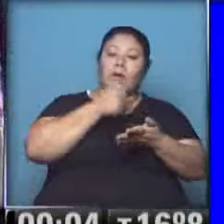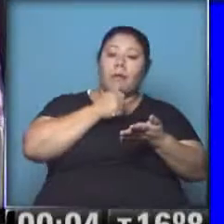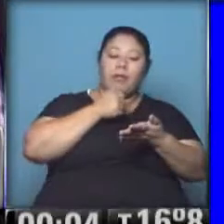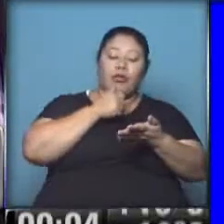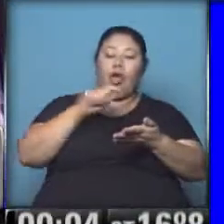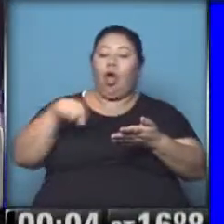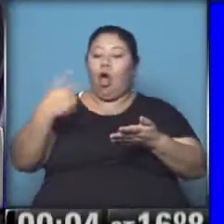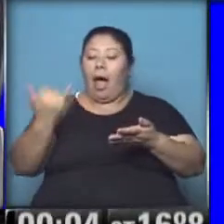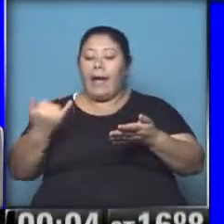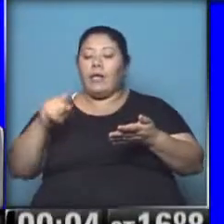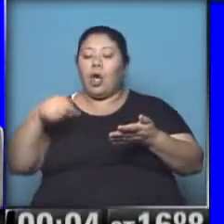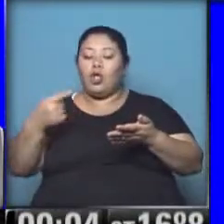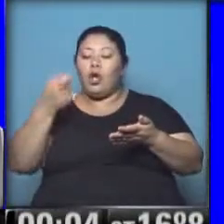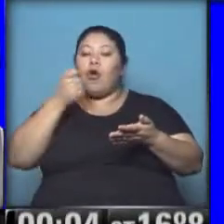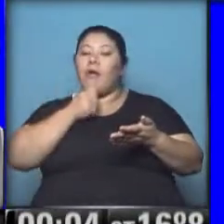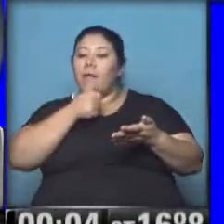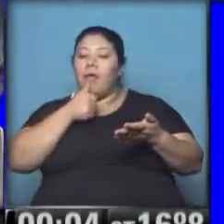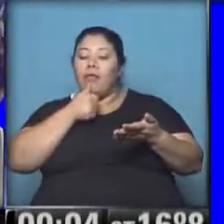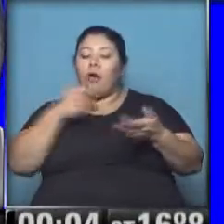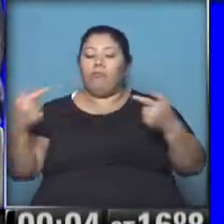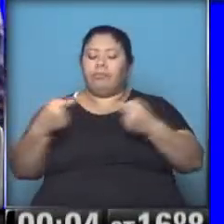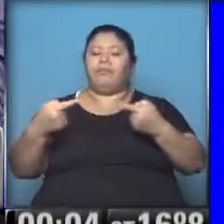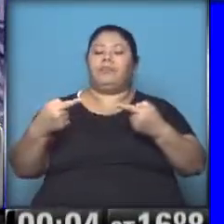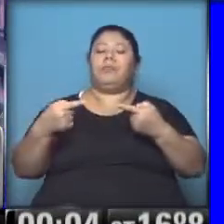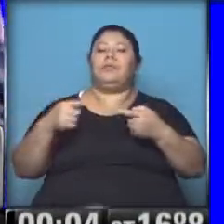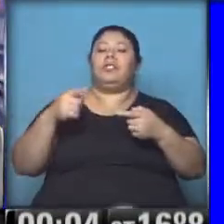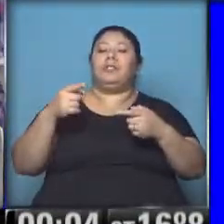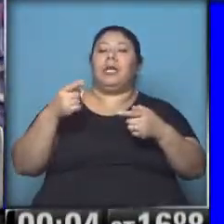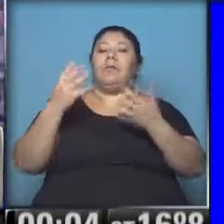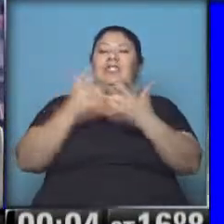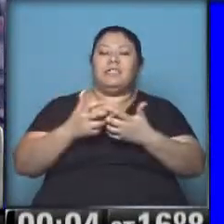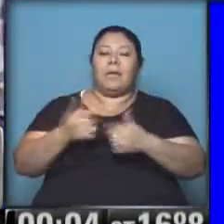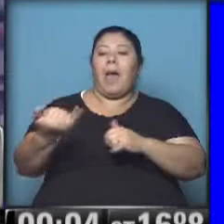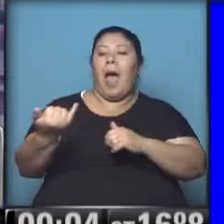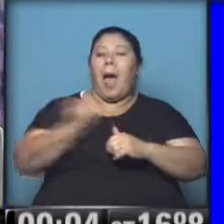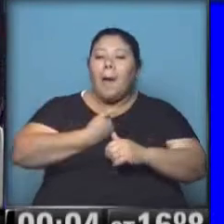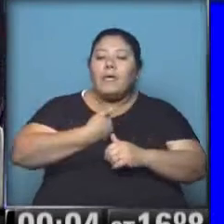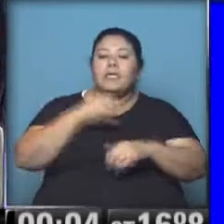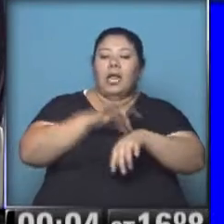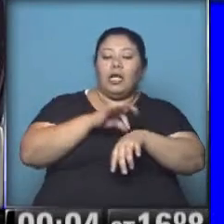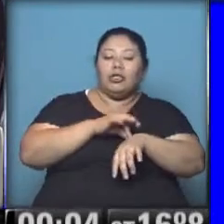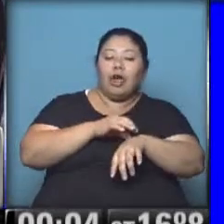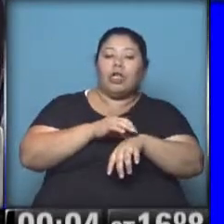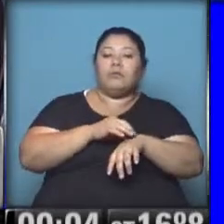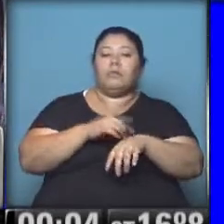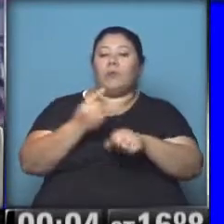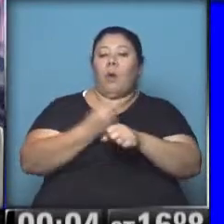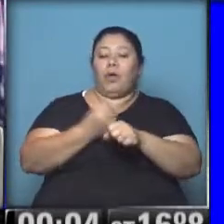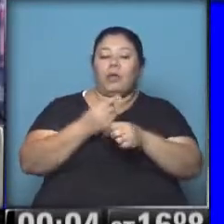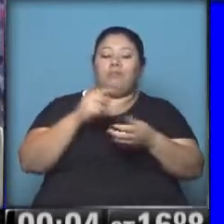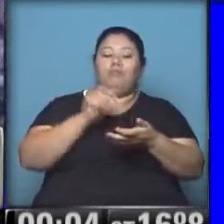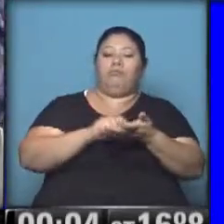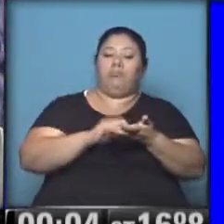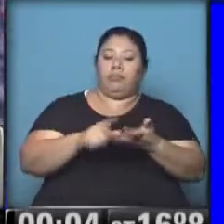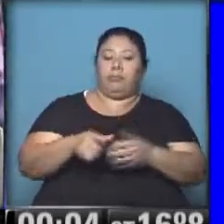ambos medicamentos. Lo que hay después es un montón de información que seguramente se puede aprovechar de formas que esta parte de PAMI y TPAMI no